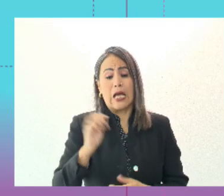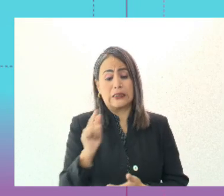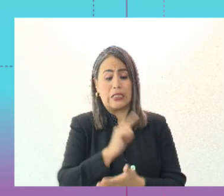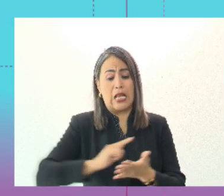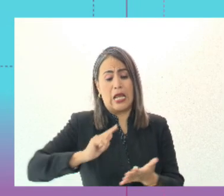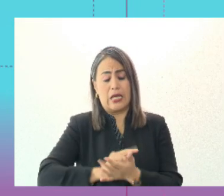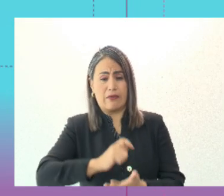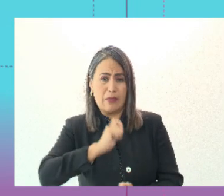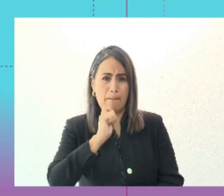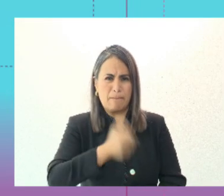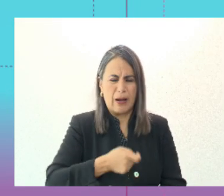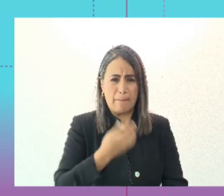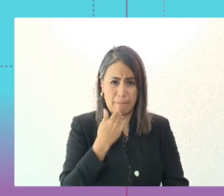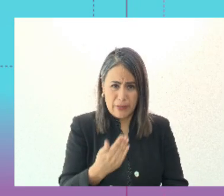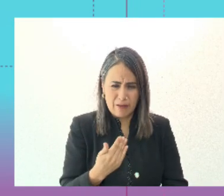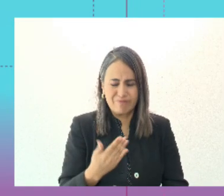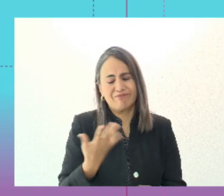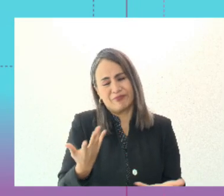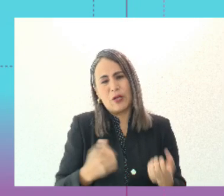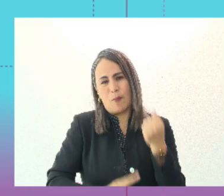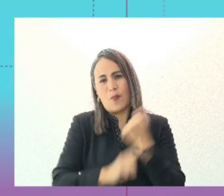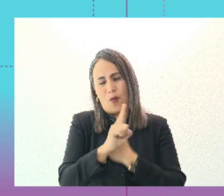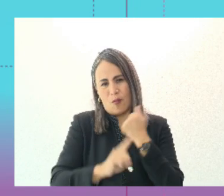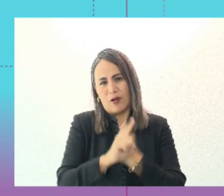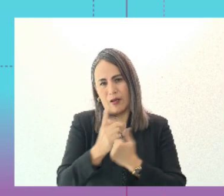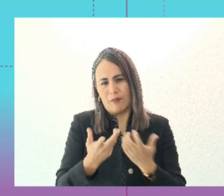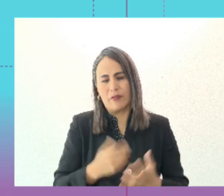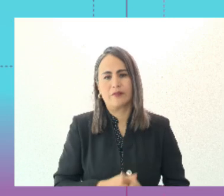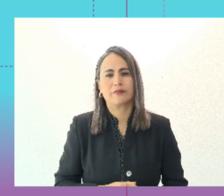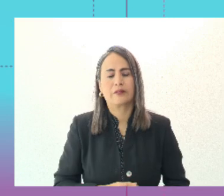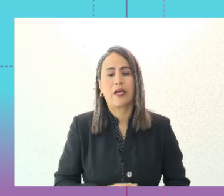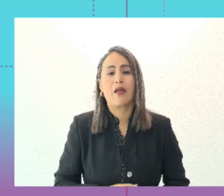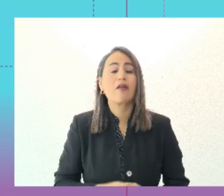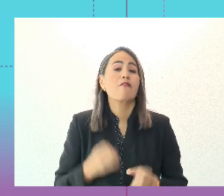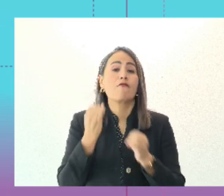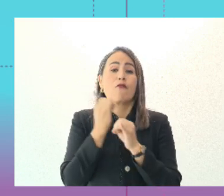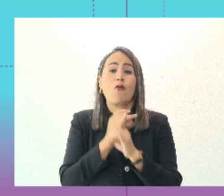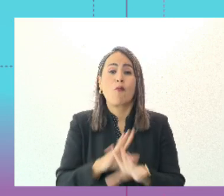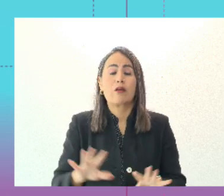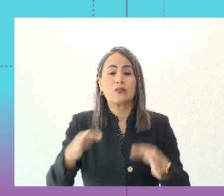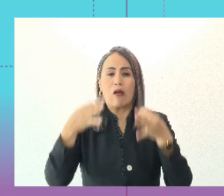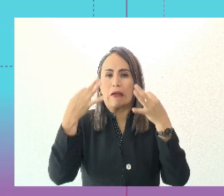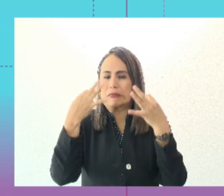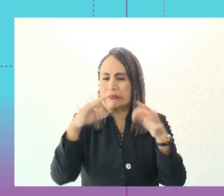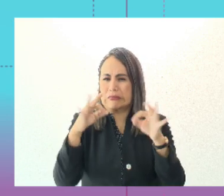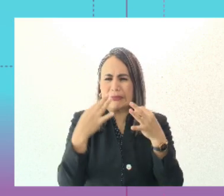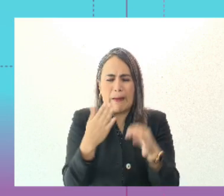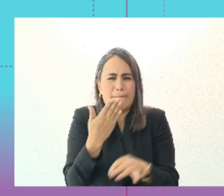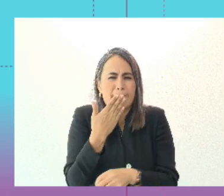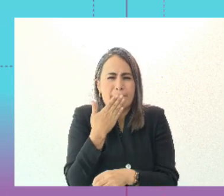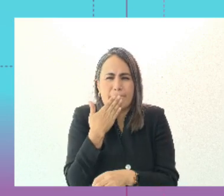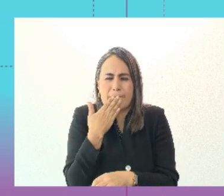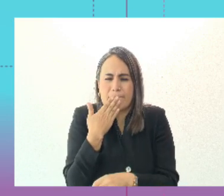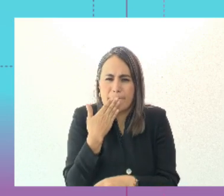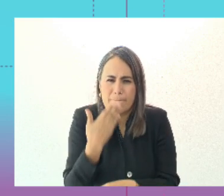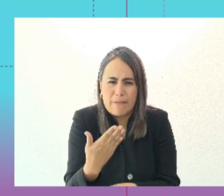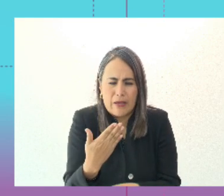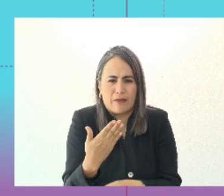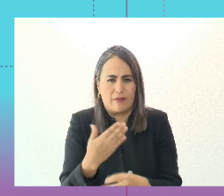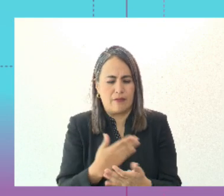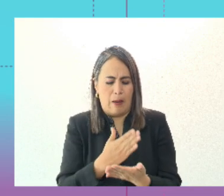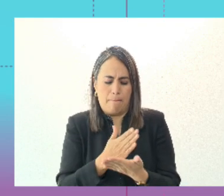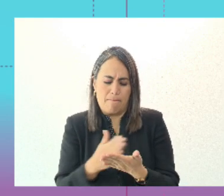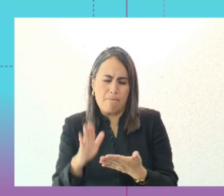entonces podemos caer en esto. La calidad de la información es indispensable. Y bueno, pues aquí viene un cuadro de que ustedes